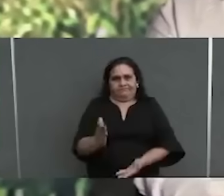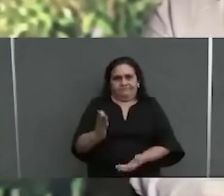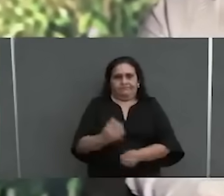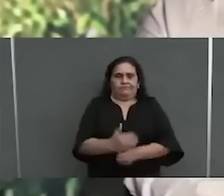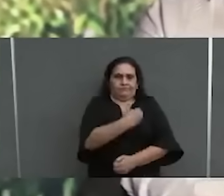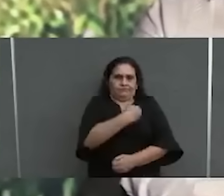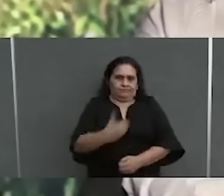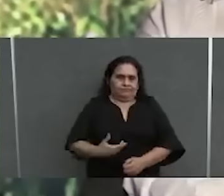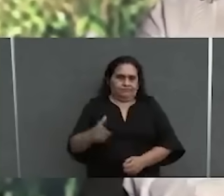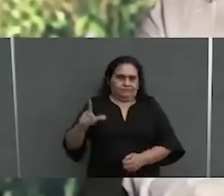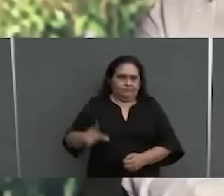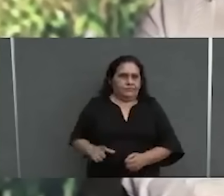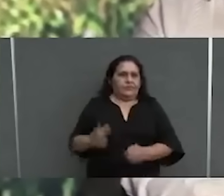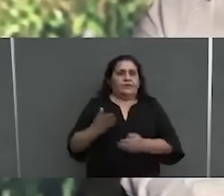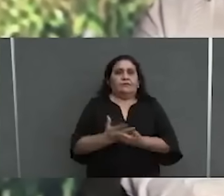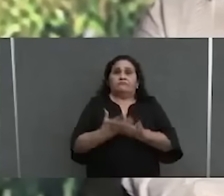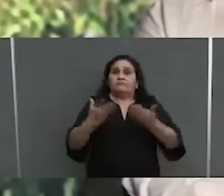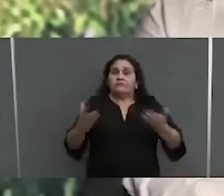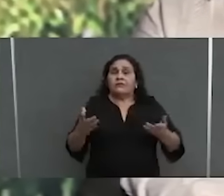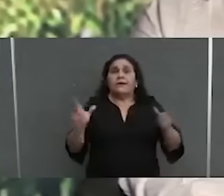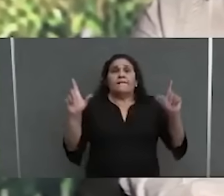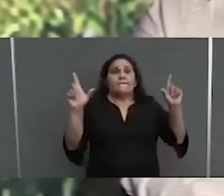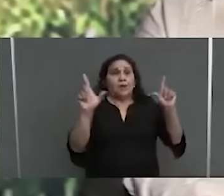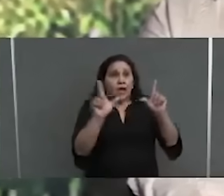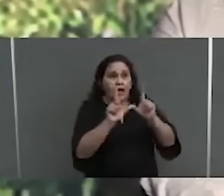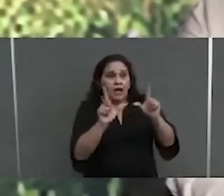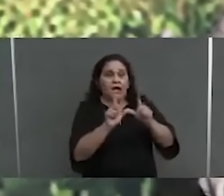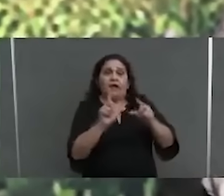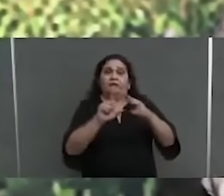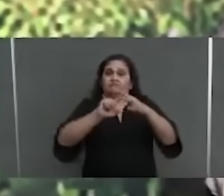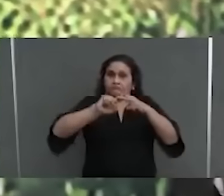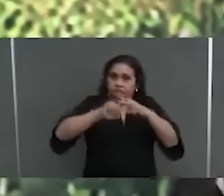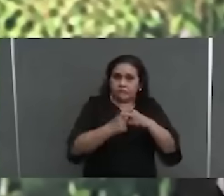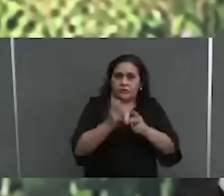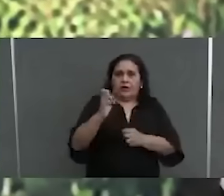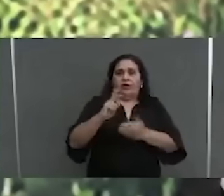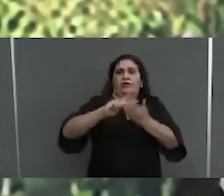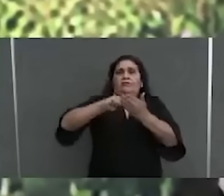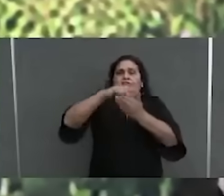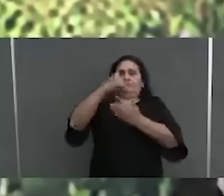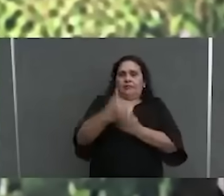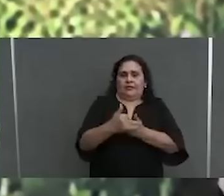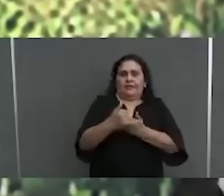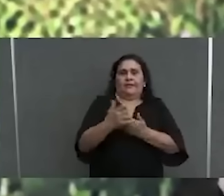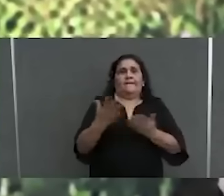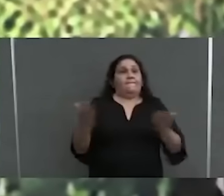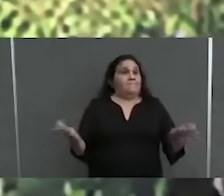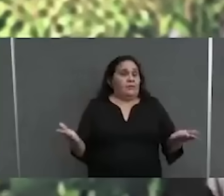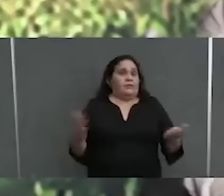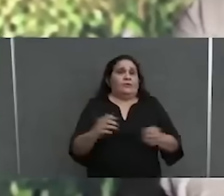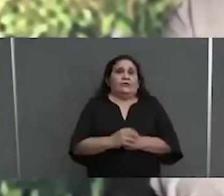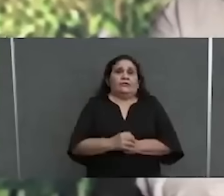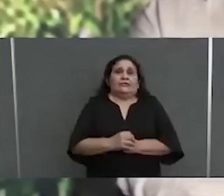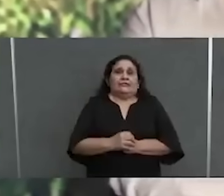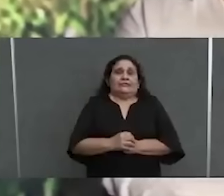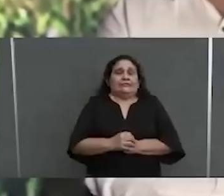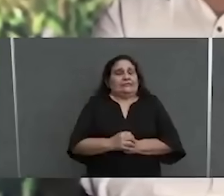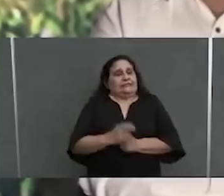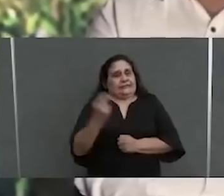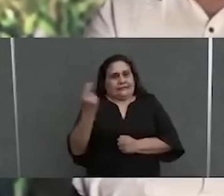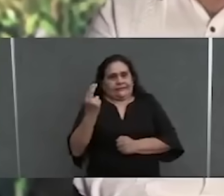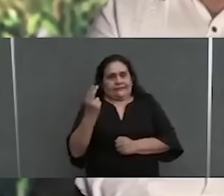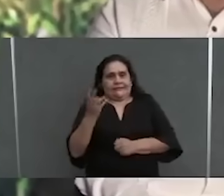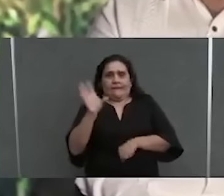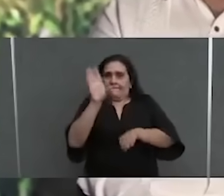del gobierno del estado, estamos listos para poder iniciar este proyecto, pero bueno, estos son proyectos que requieren